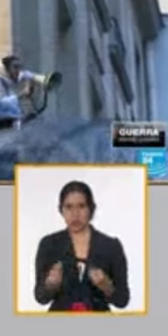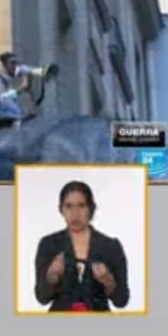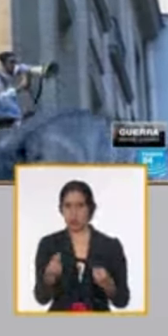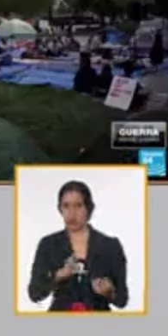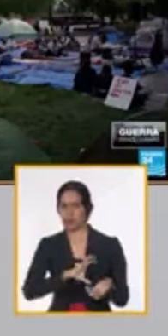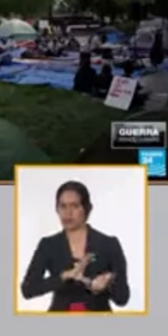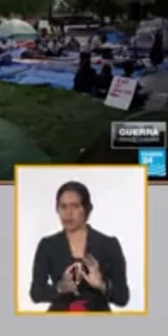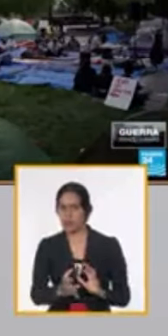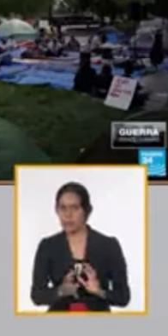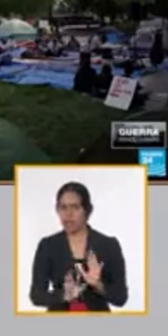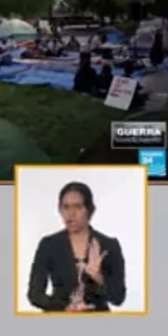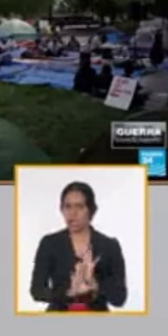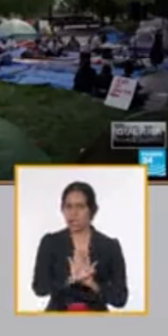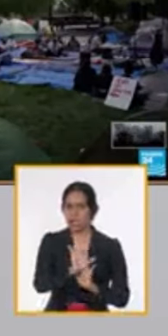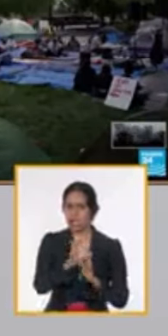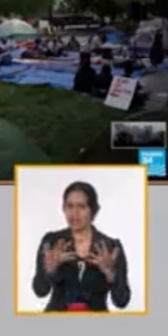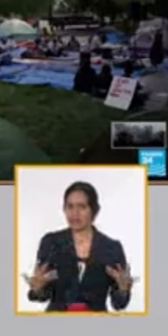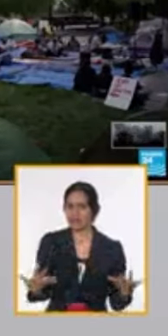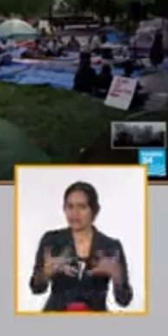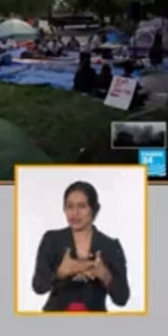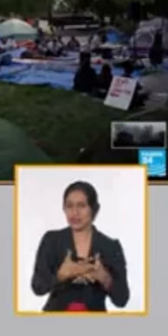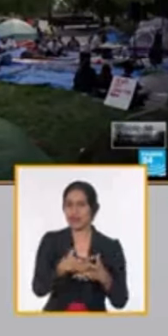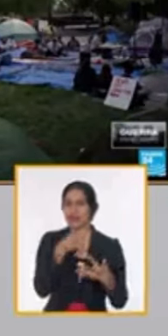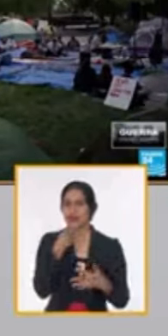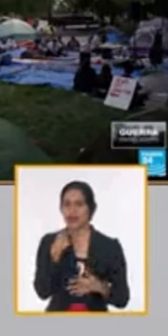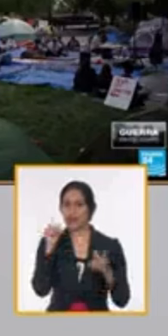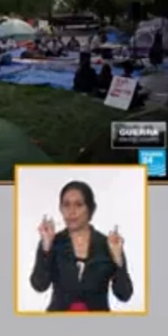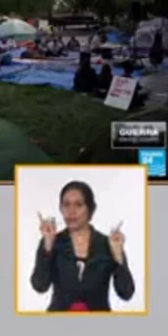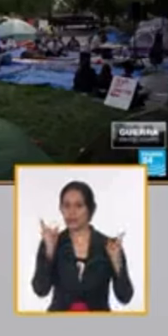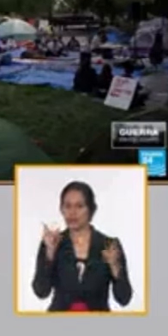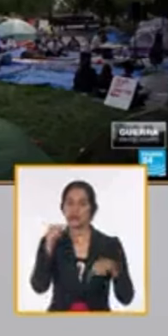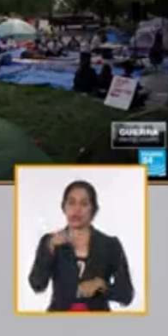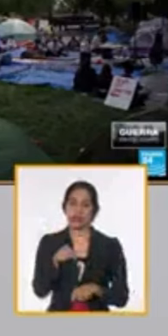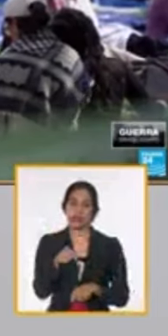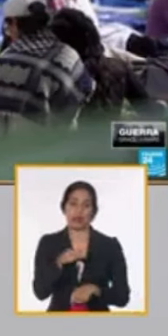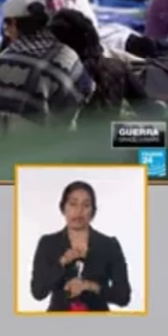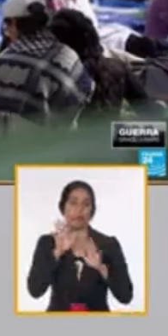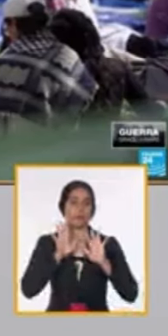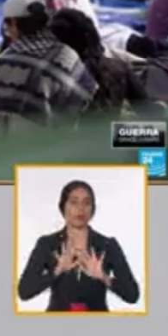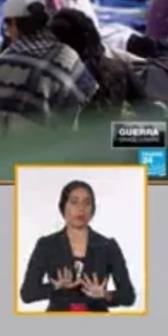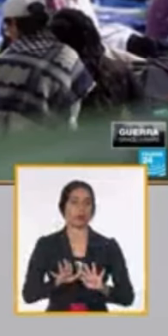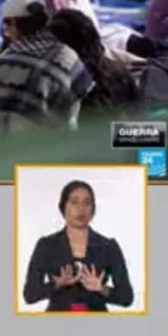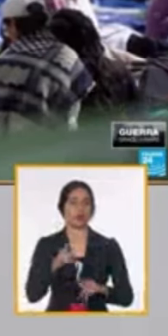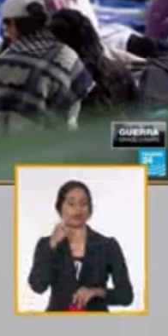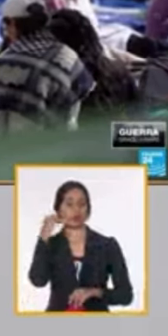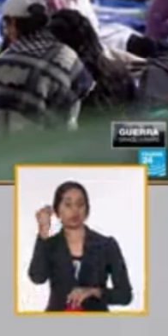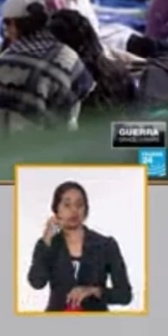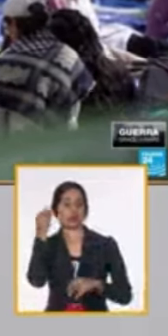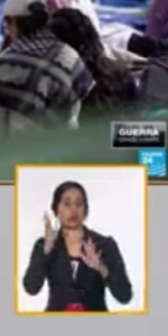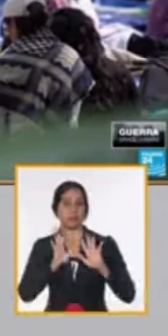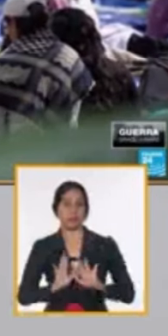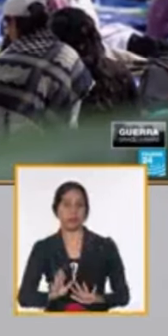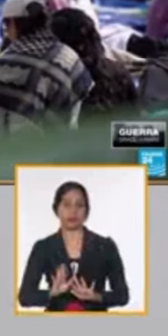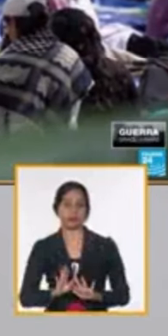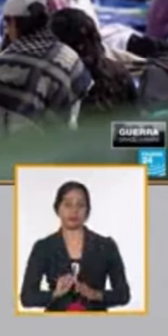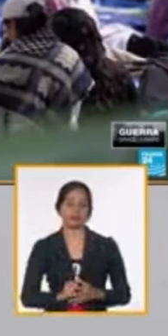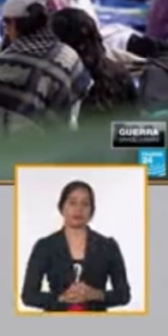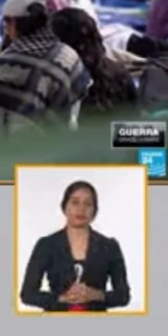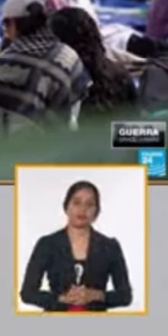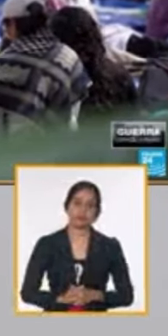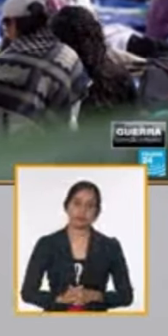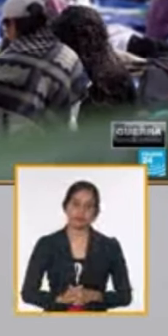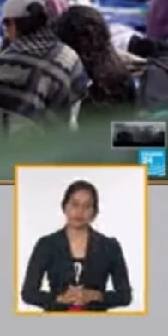no puede moverse en relación a Israel. Ha quedado, yo diría, en jaque. Los estudiantes lo han puesto en jaque. Pero